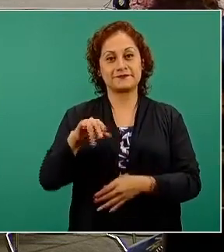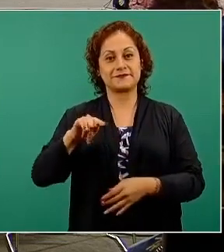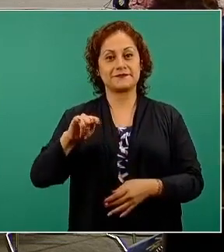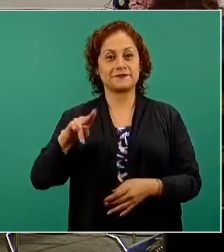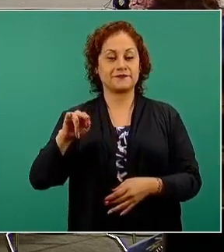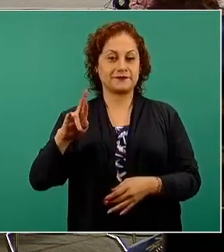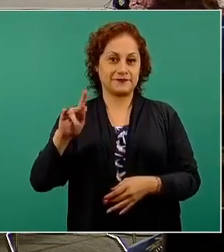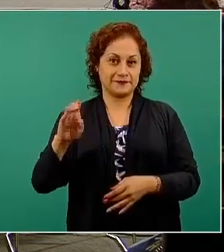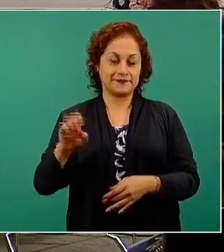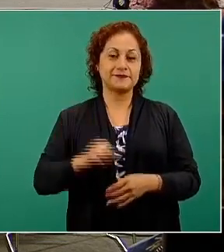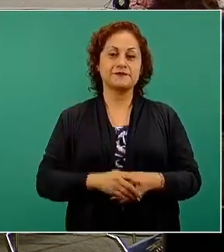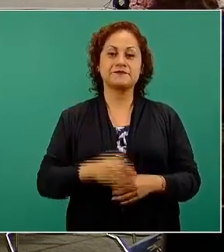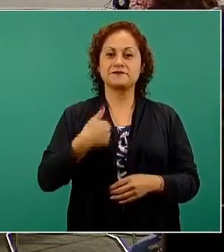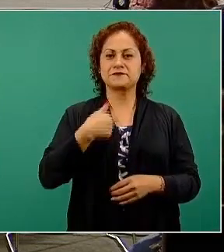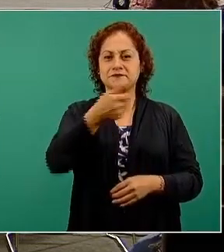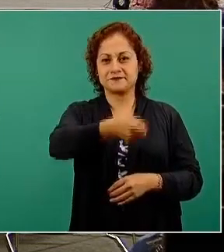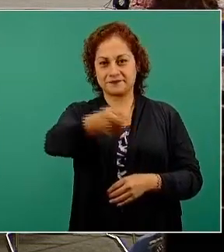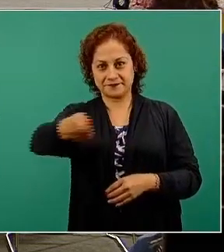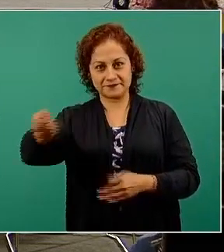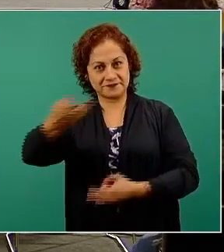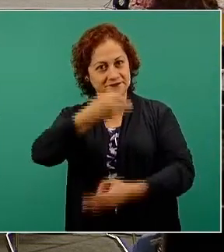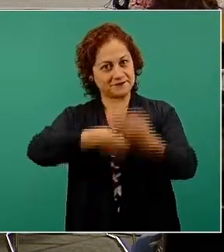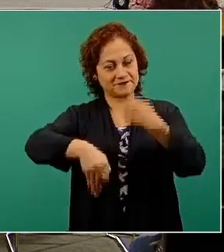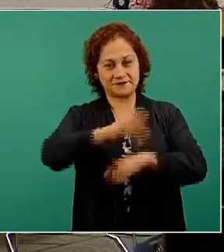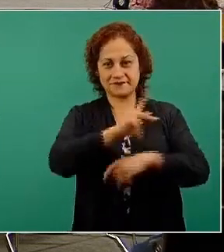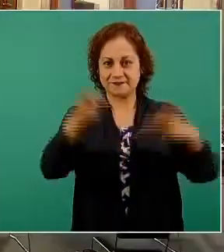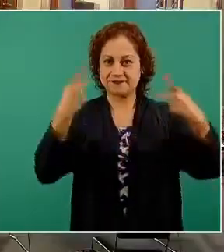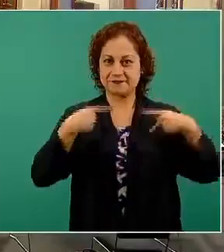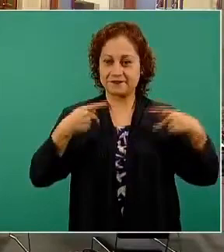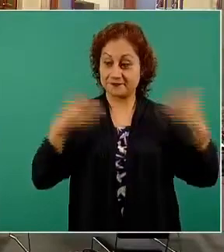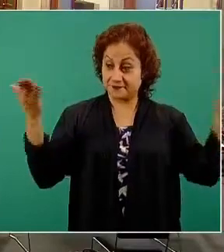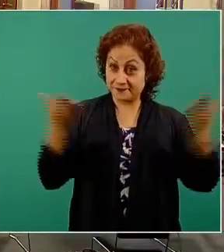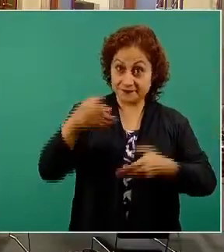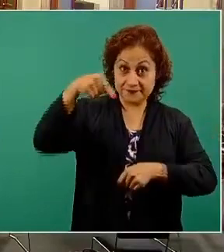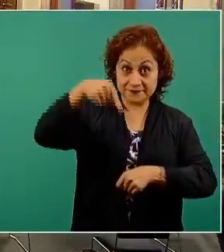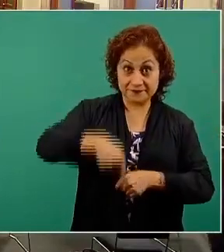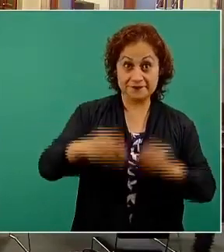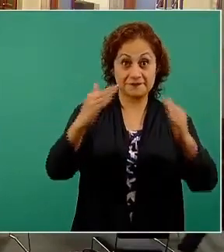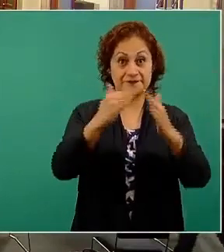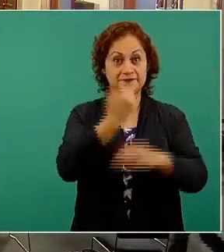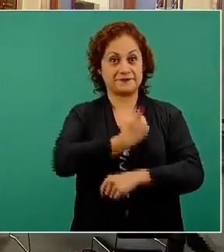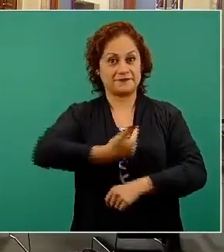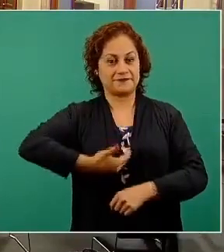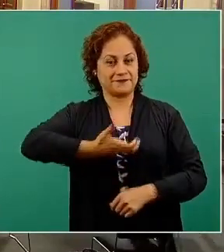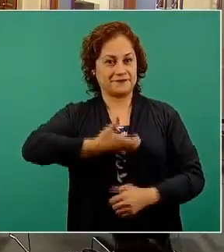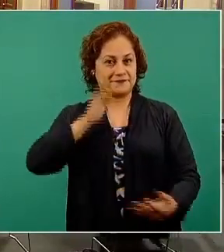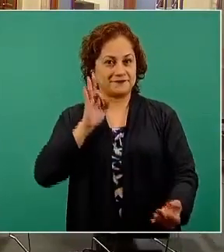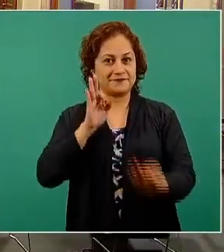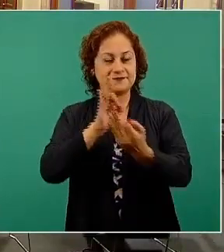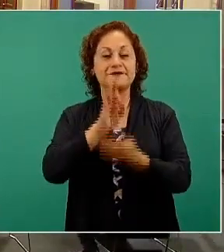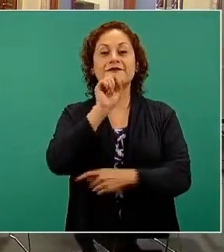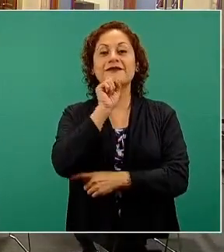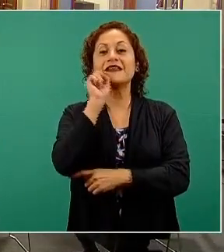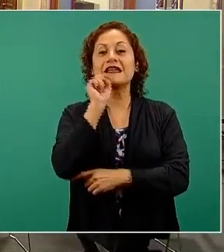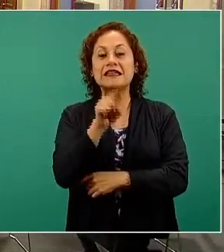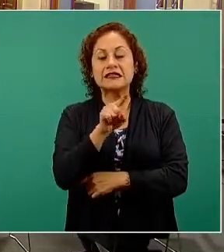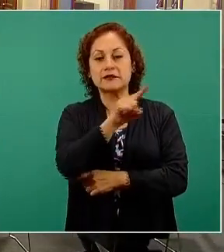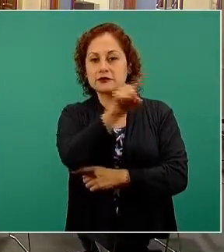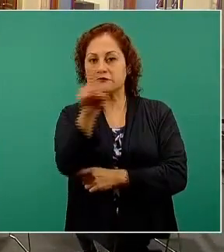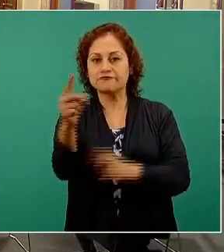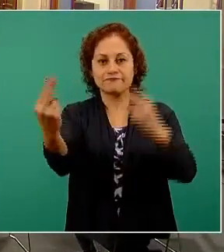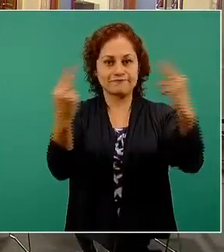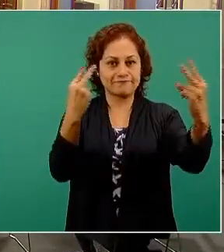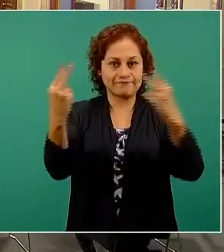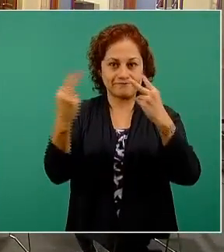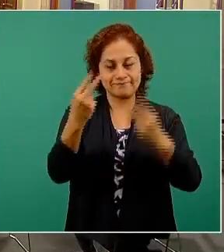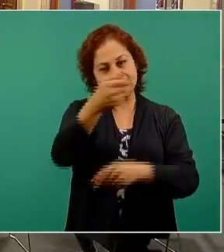aquí saludo a todos y todos aquí en Palacio Nacional y también ahí de donde nos estén